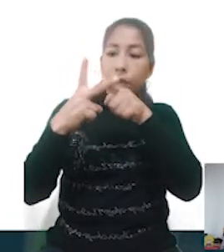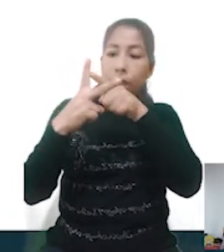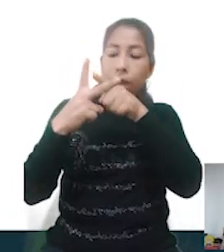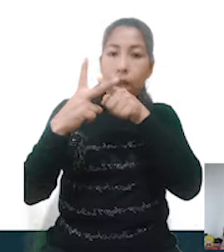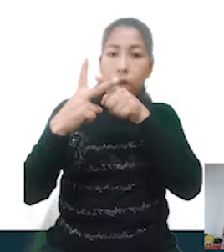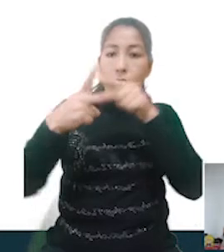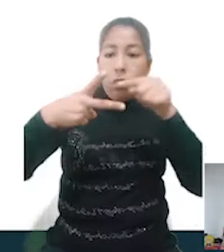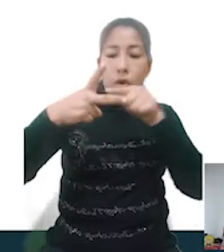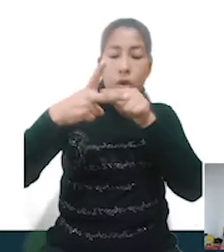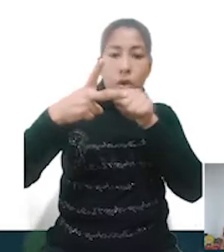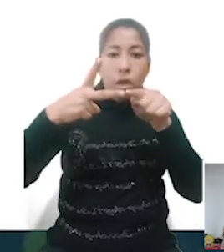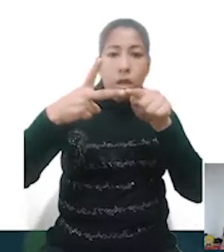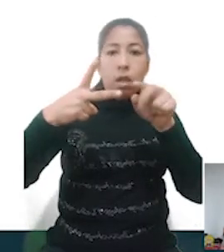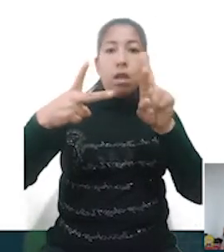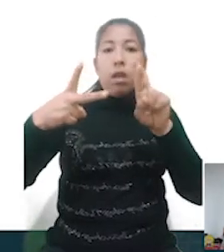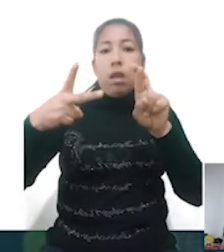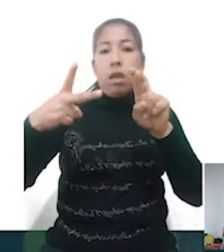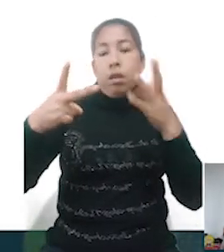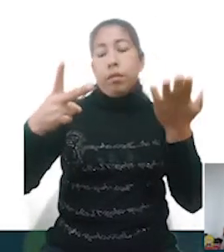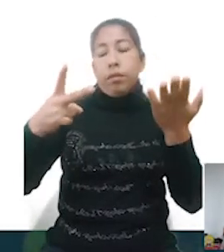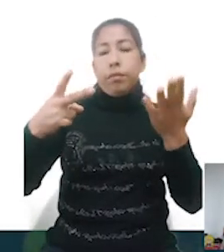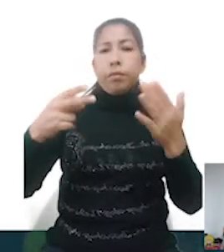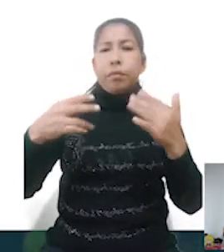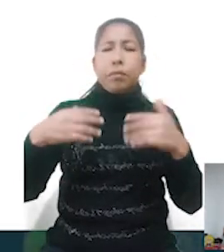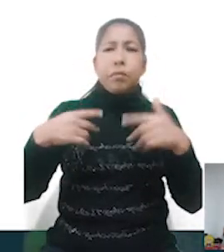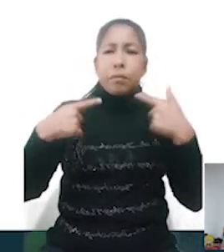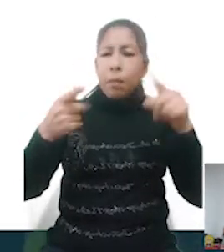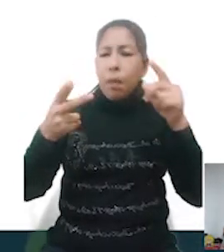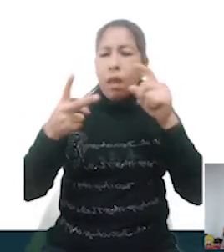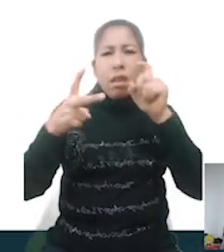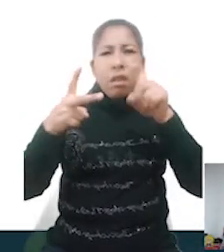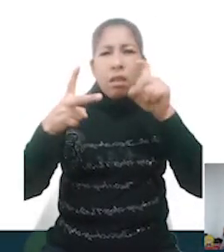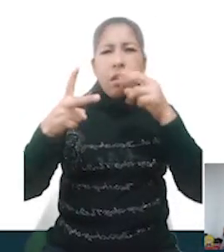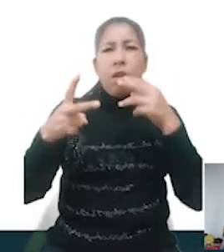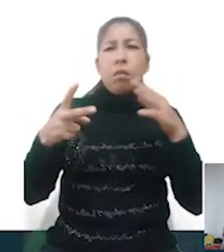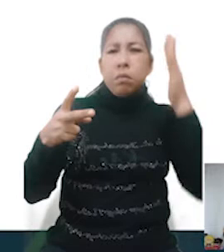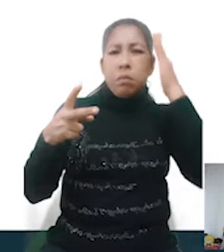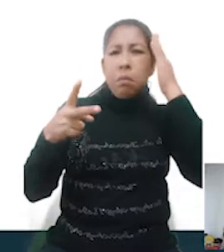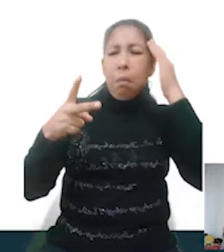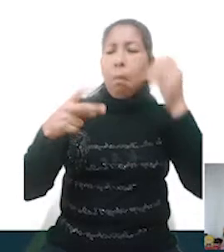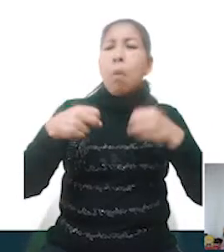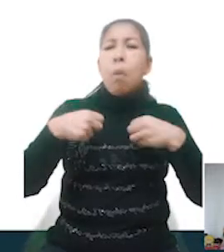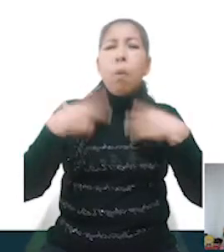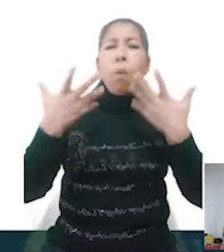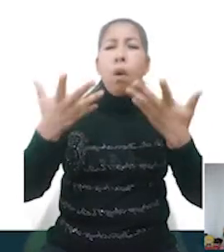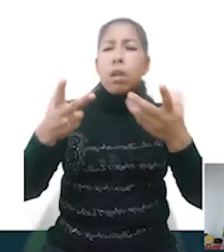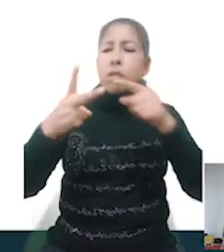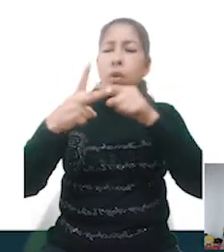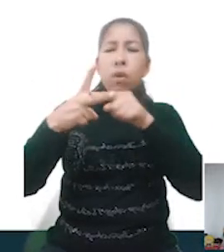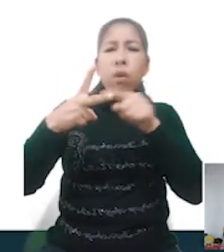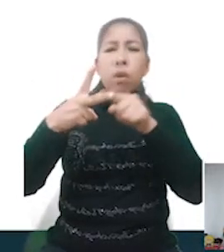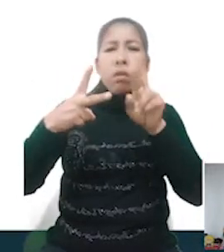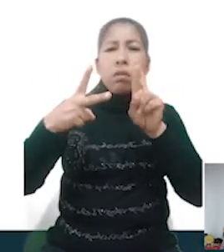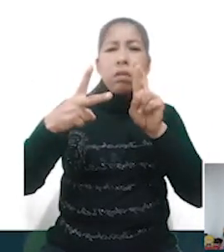ello necesitamos saber cuántos radios ingresan en ese arco, es decir, saber cuántos